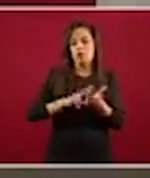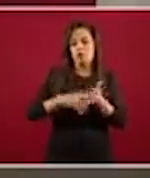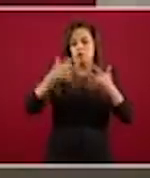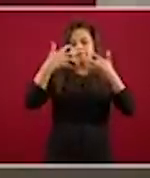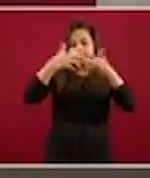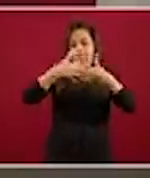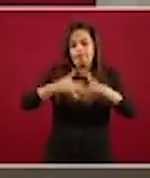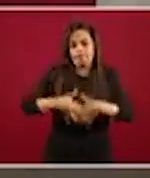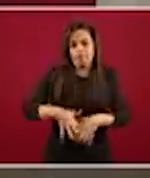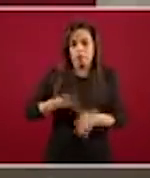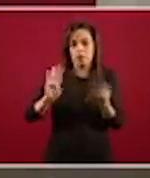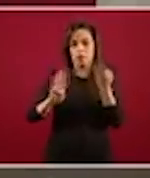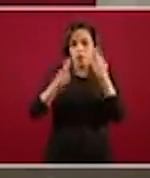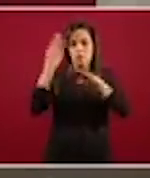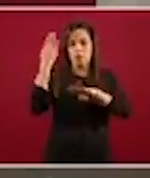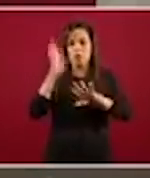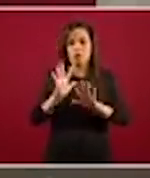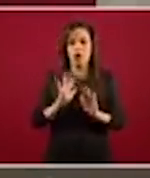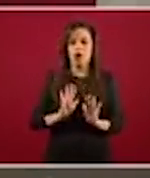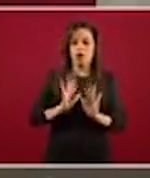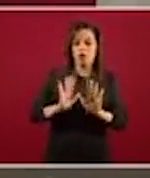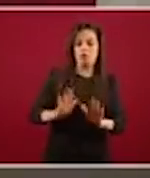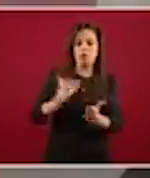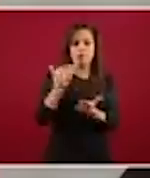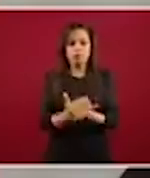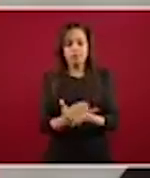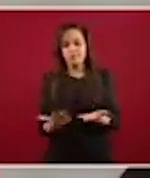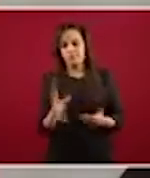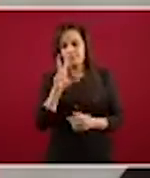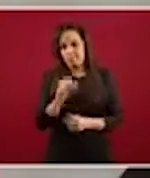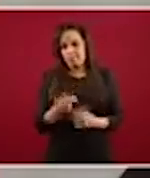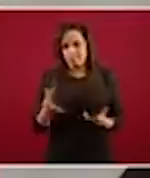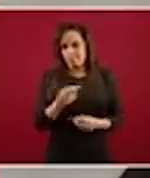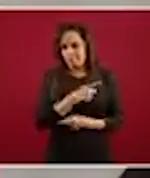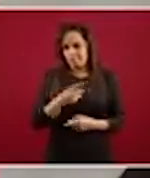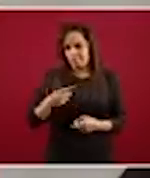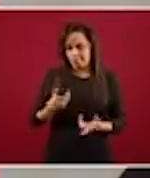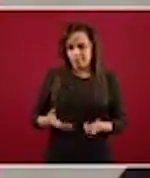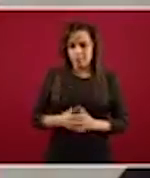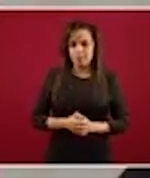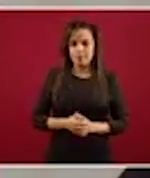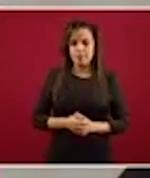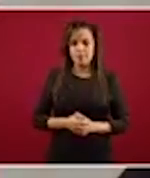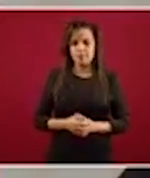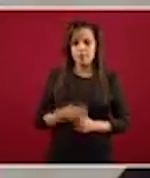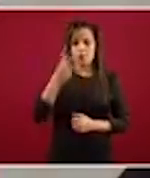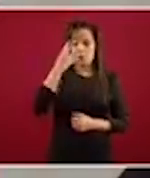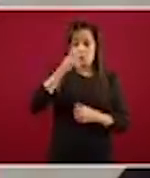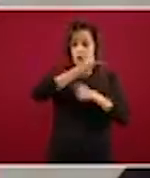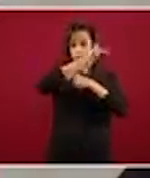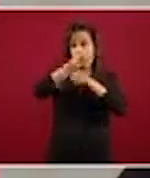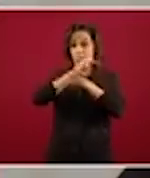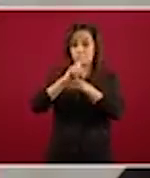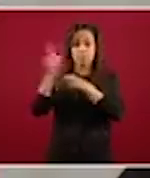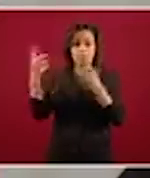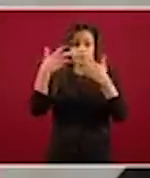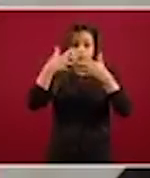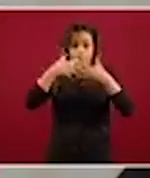todo el mundo. Le voy a poner un ejemplo. Algunos de los medicamentos que vamos a necesitar tienen insumos de 3 o 4 países.